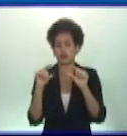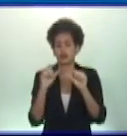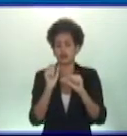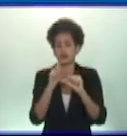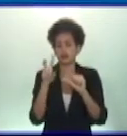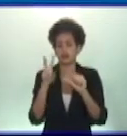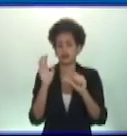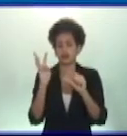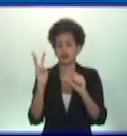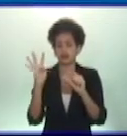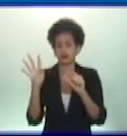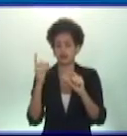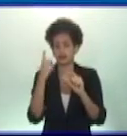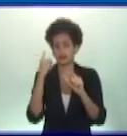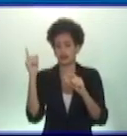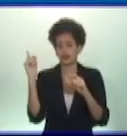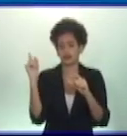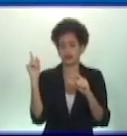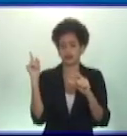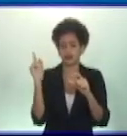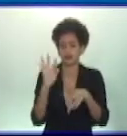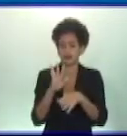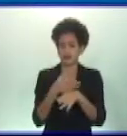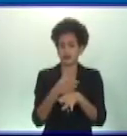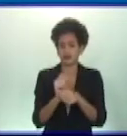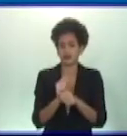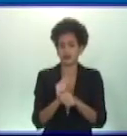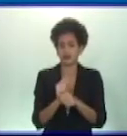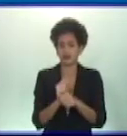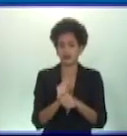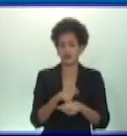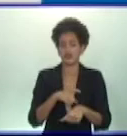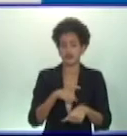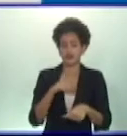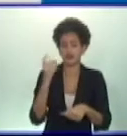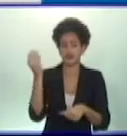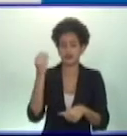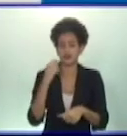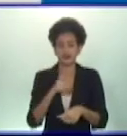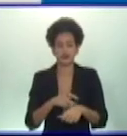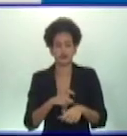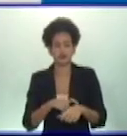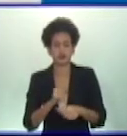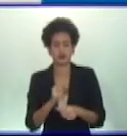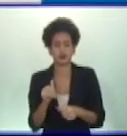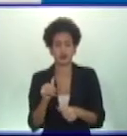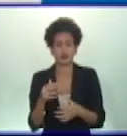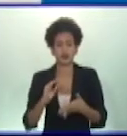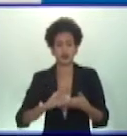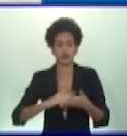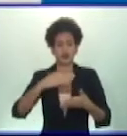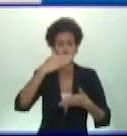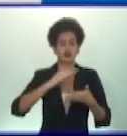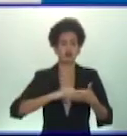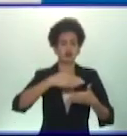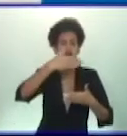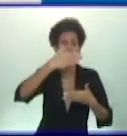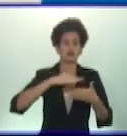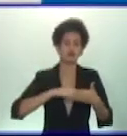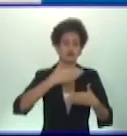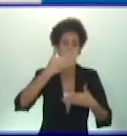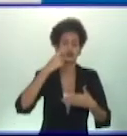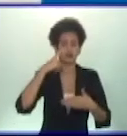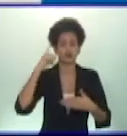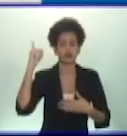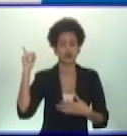que cada vez representa mayor información referida al tiempo, y también el calendario. El calendario es una unidad de